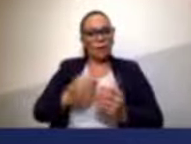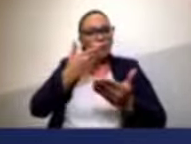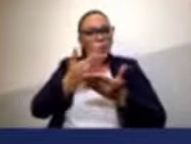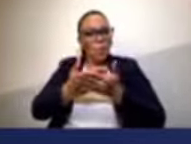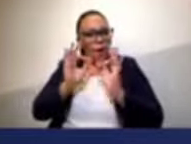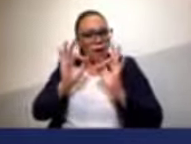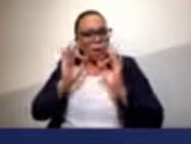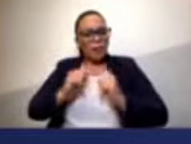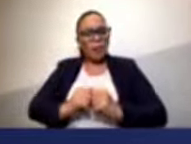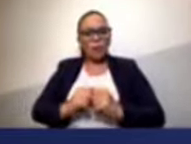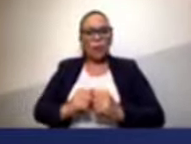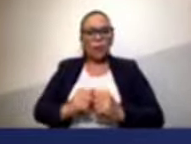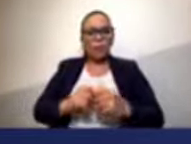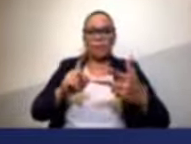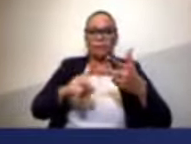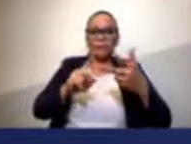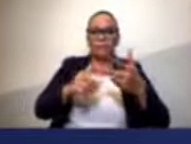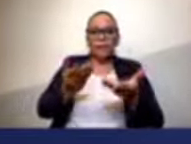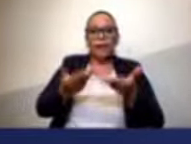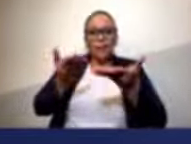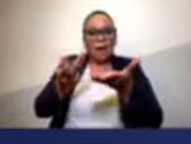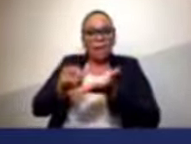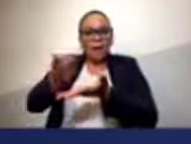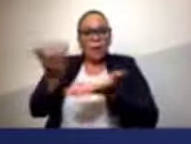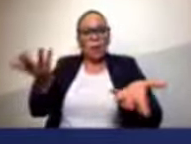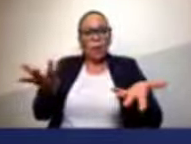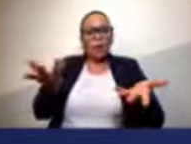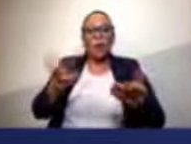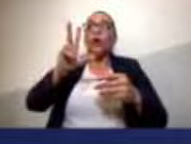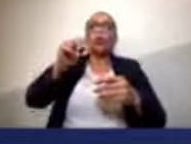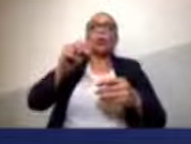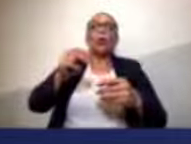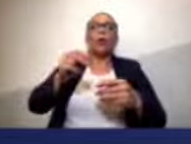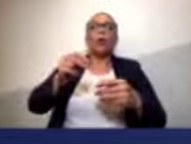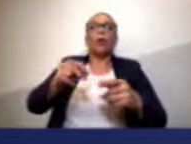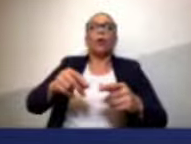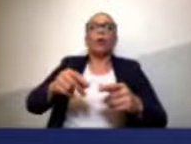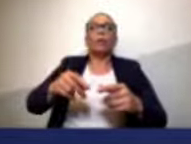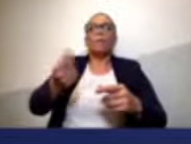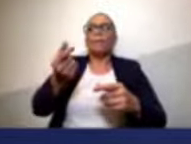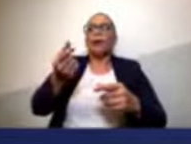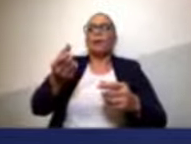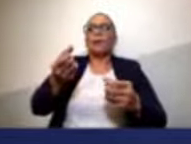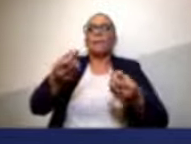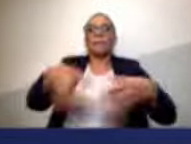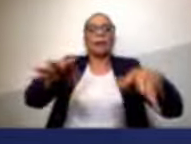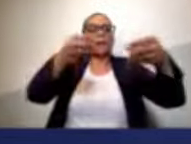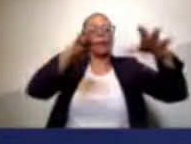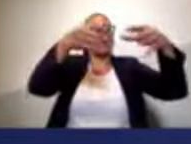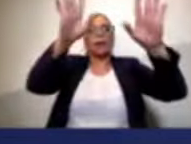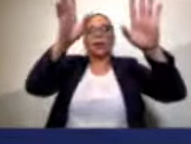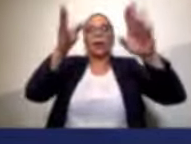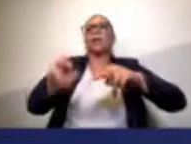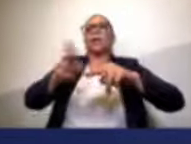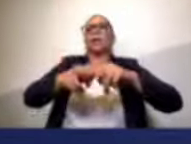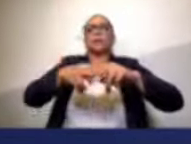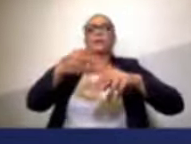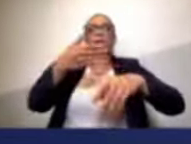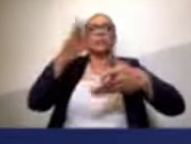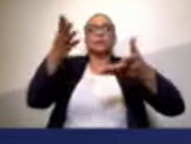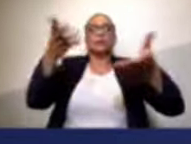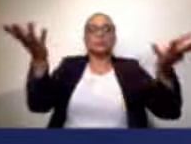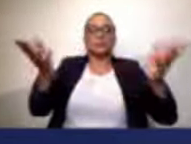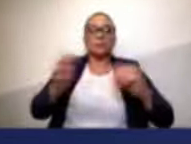buena, donde genere valor, en lugar de estar botando plata en intereses por las decisiones